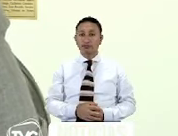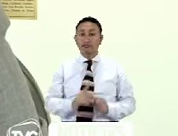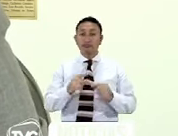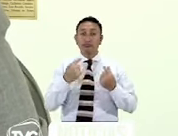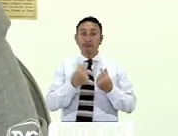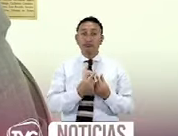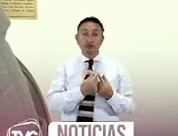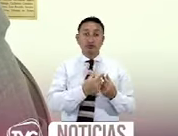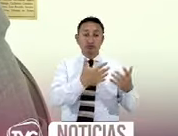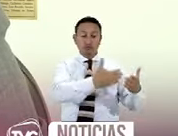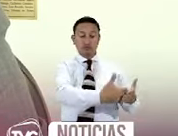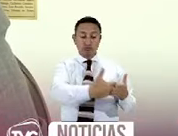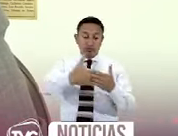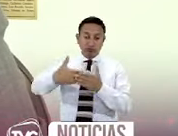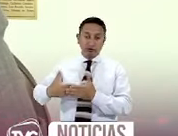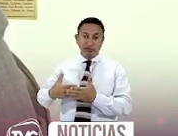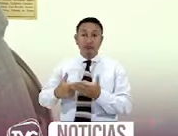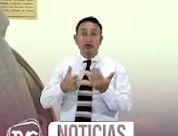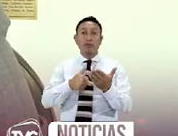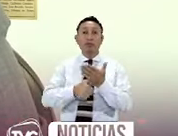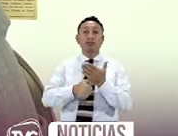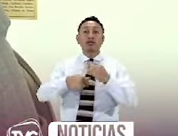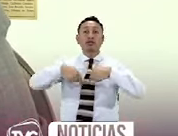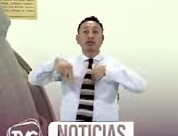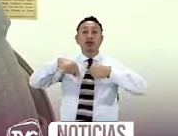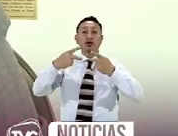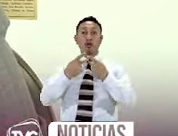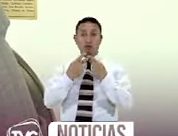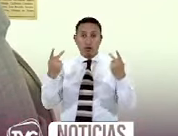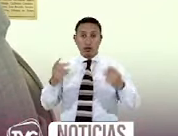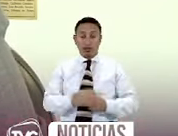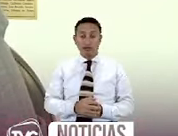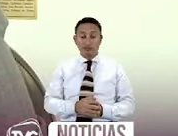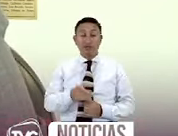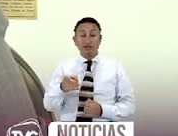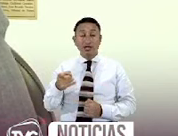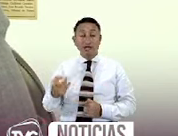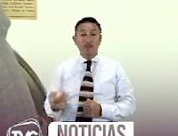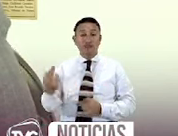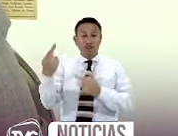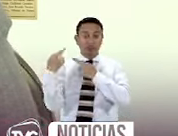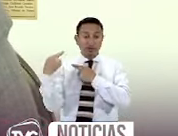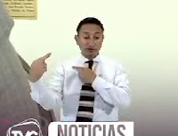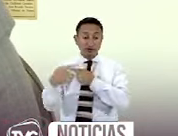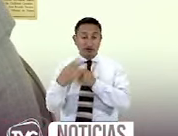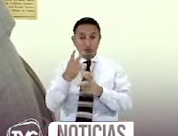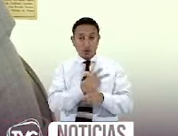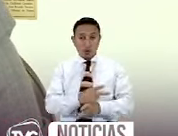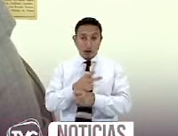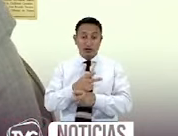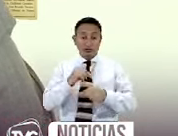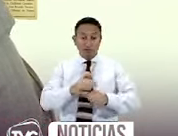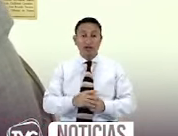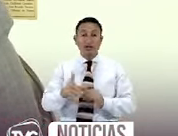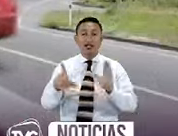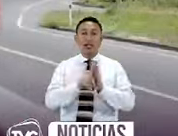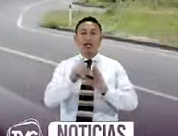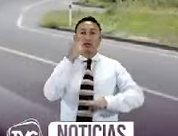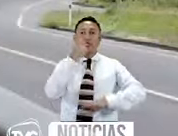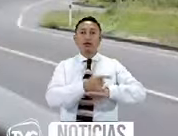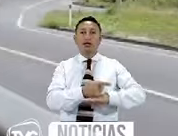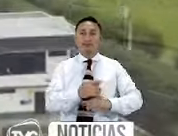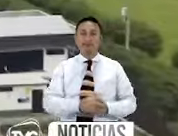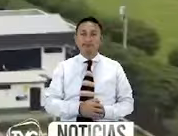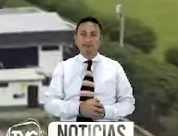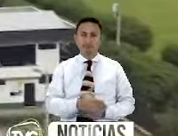sea el Ministerio de Transporte y Obras Públicas el que asuma la delegación tal como manda la ley. Están conscientes